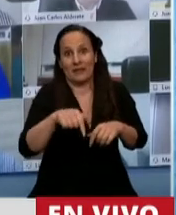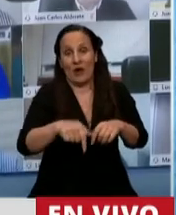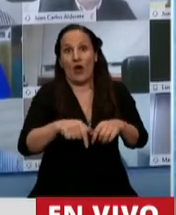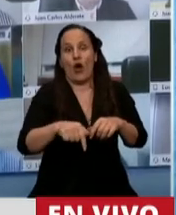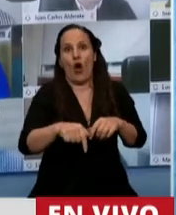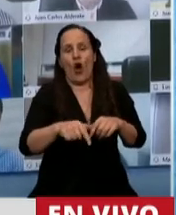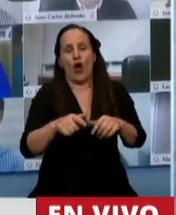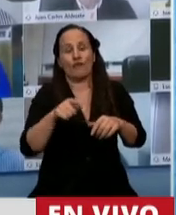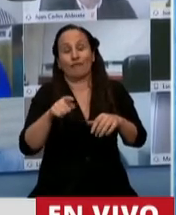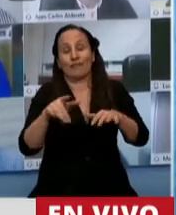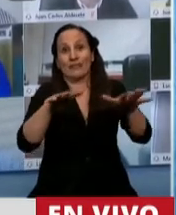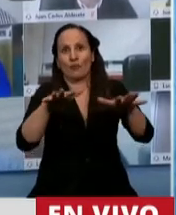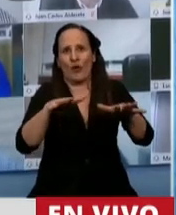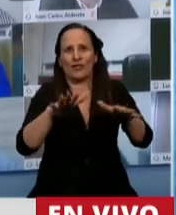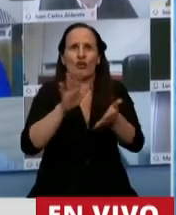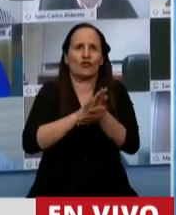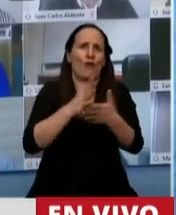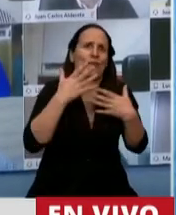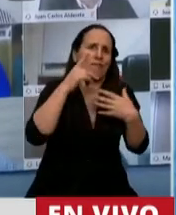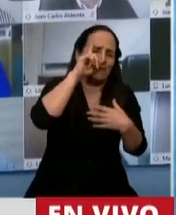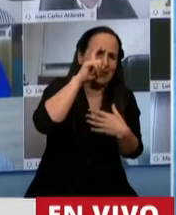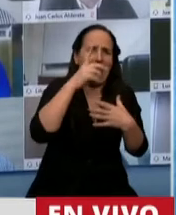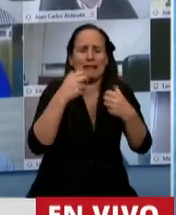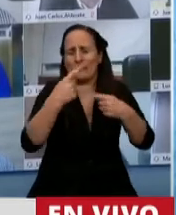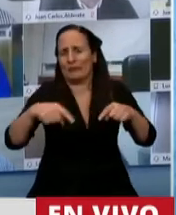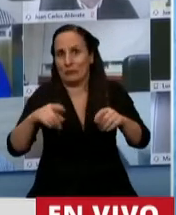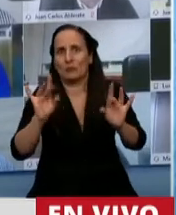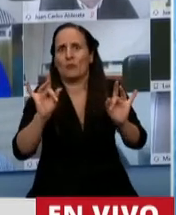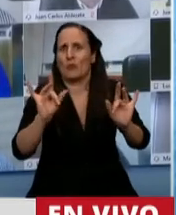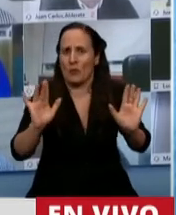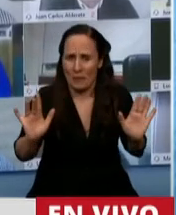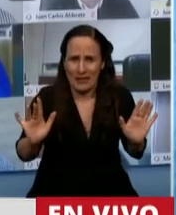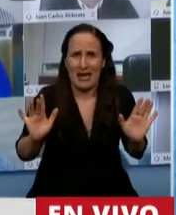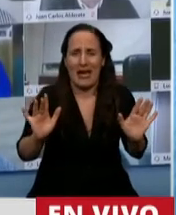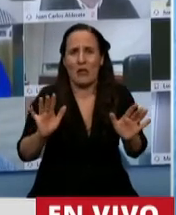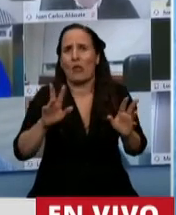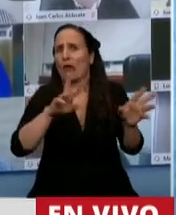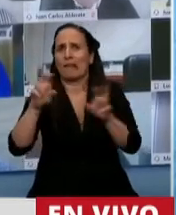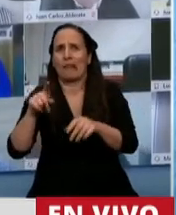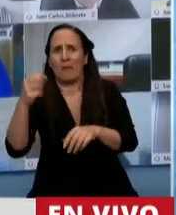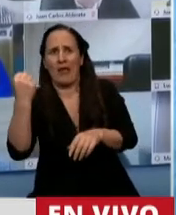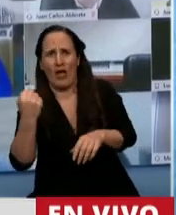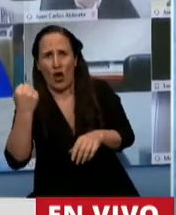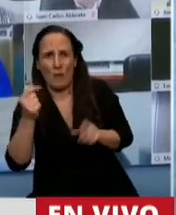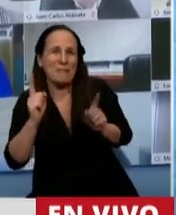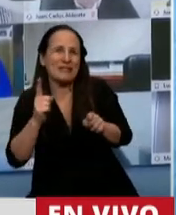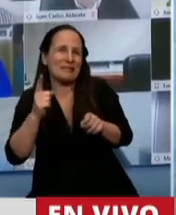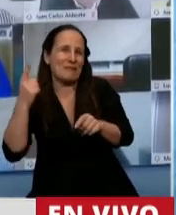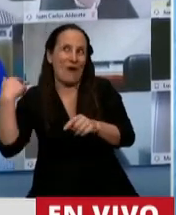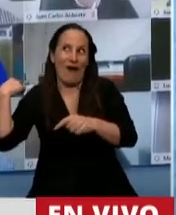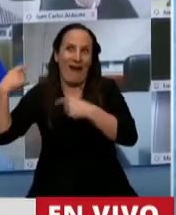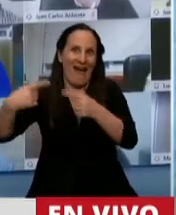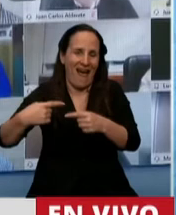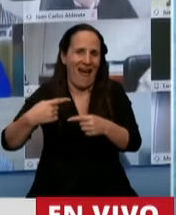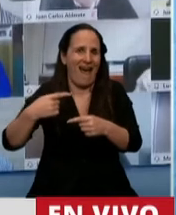Argentina, producto de la pandemia global, y además el frente social y el frente económico que heredamos, como decía antes, el 10 de diciembre.